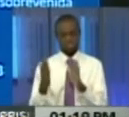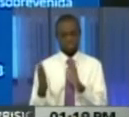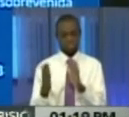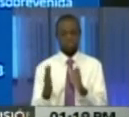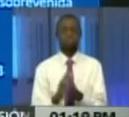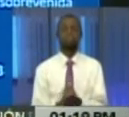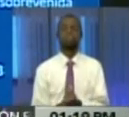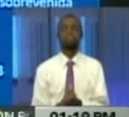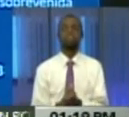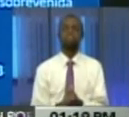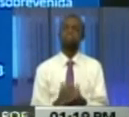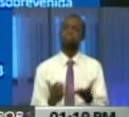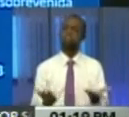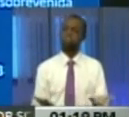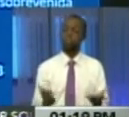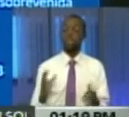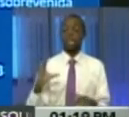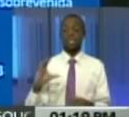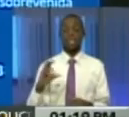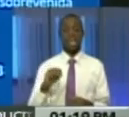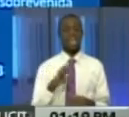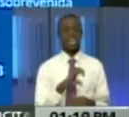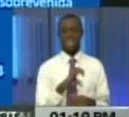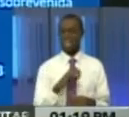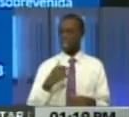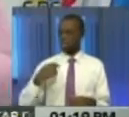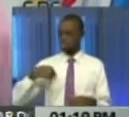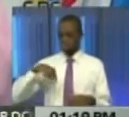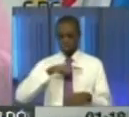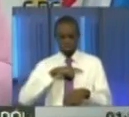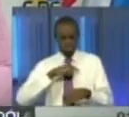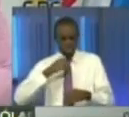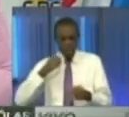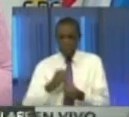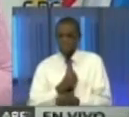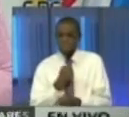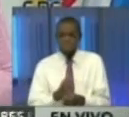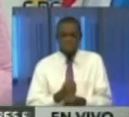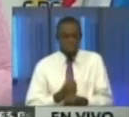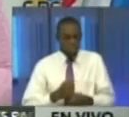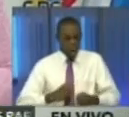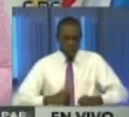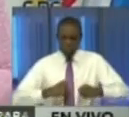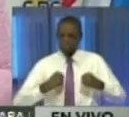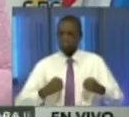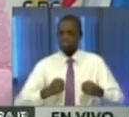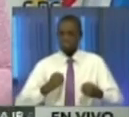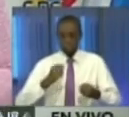El Consejo Nacional Electoral tiene una capacidad enorme, enorme, diría yo,